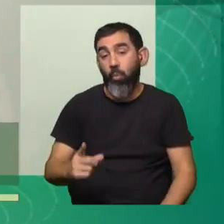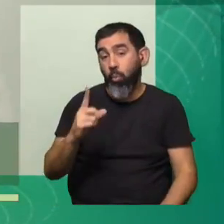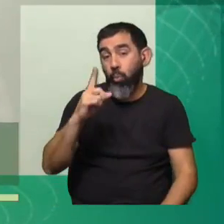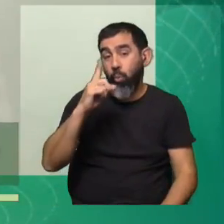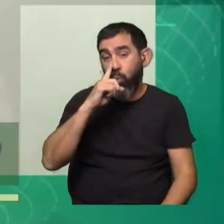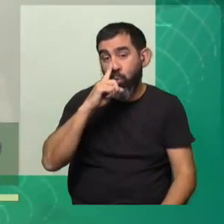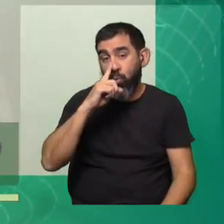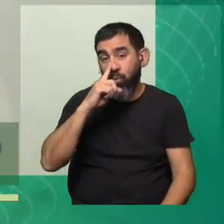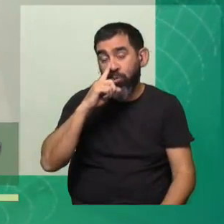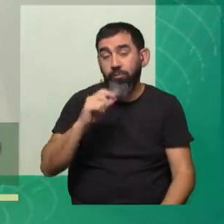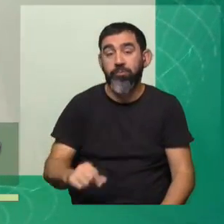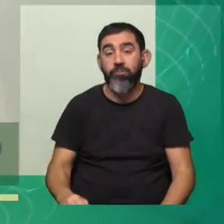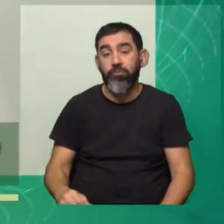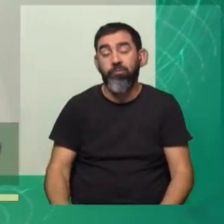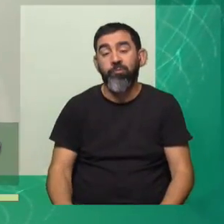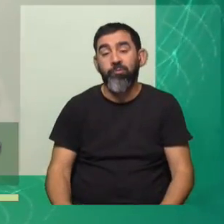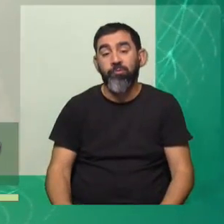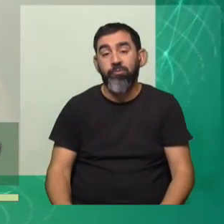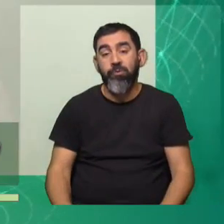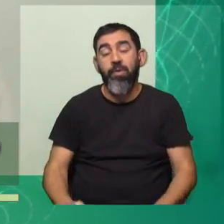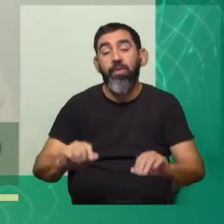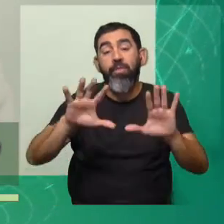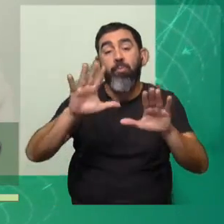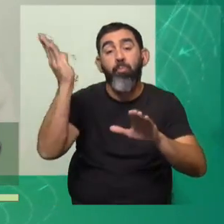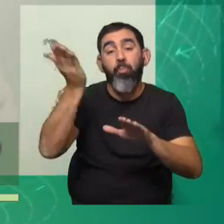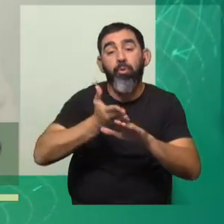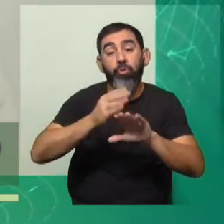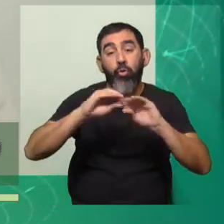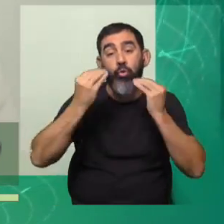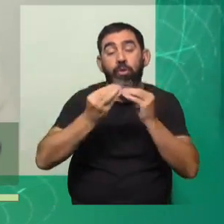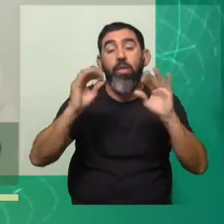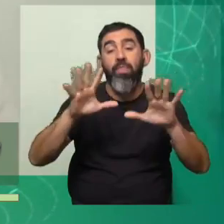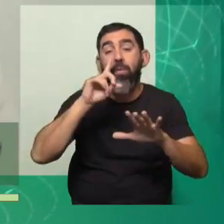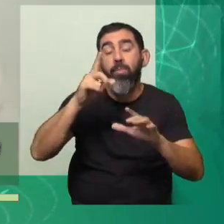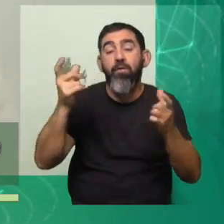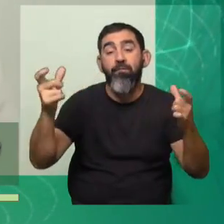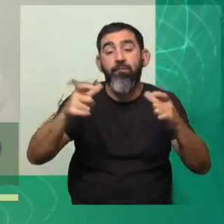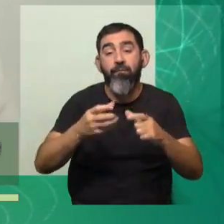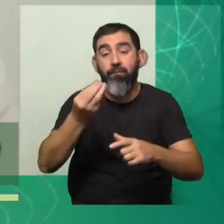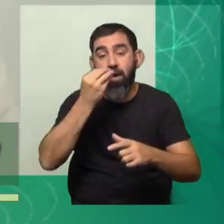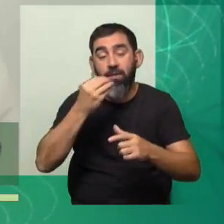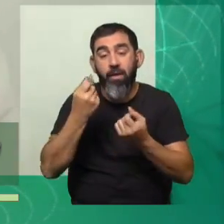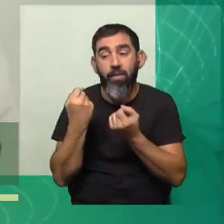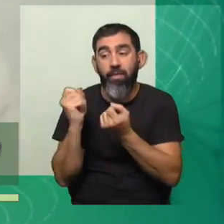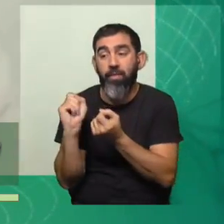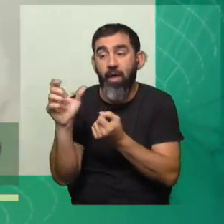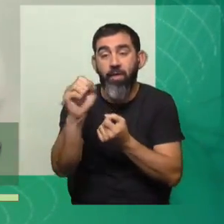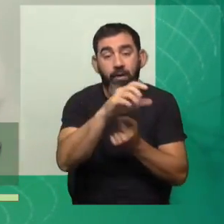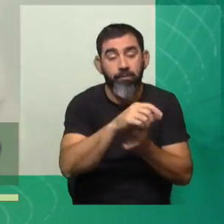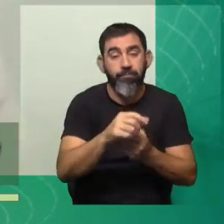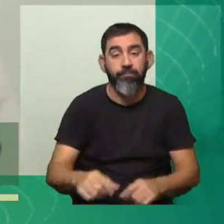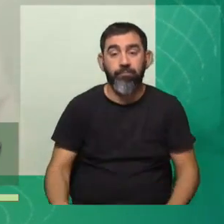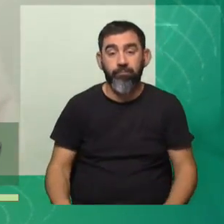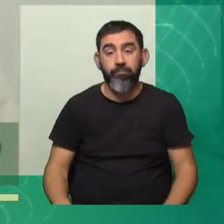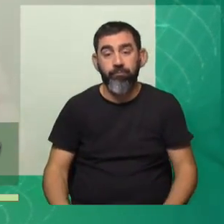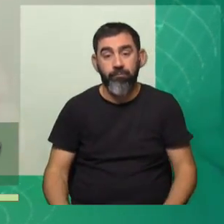según lo que declaraba utmides recién un 10% de las 10.000 llantas diarias se estaban entregando Por lo cual